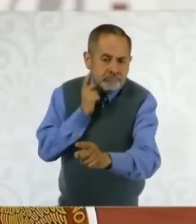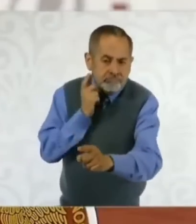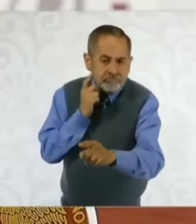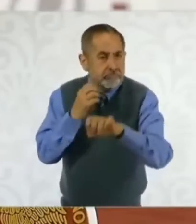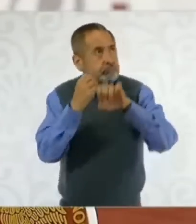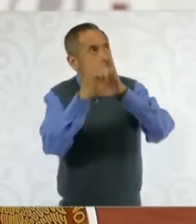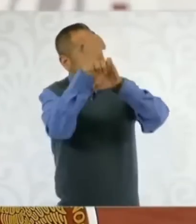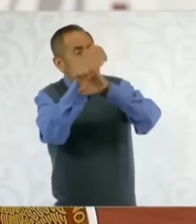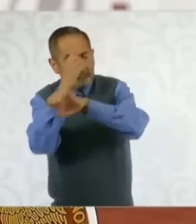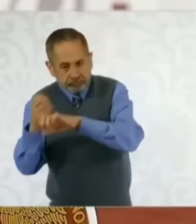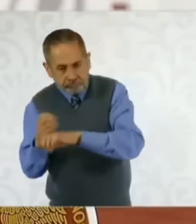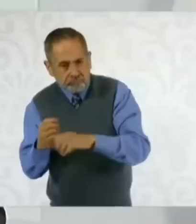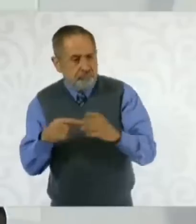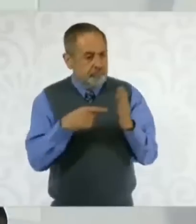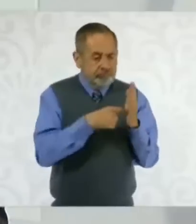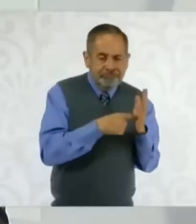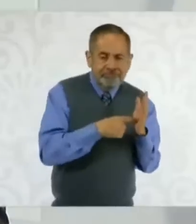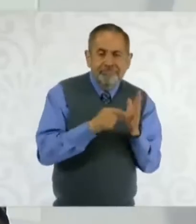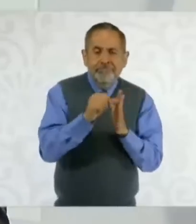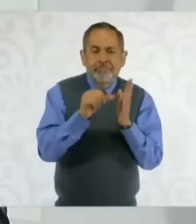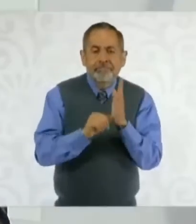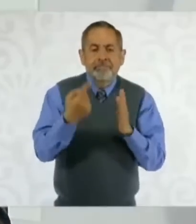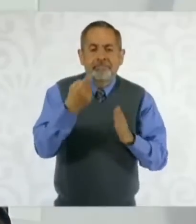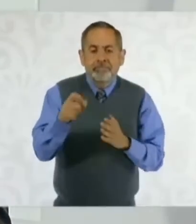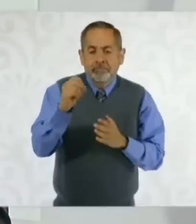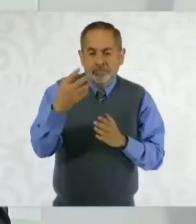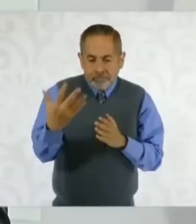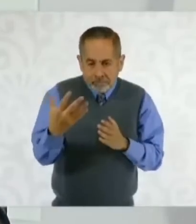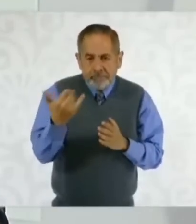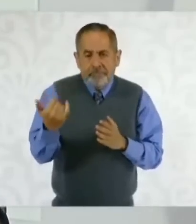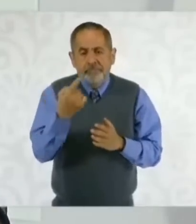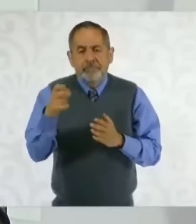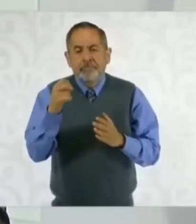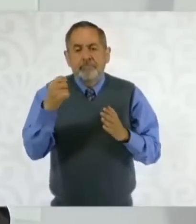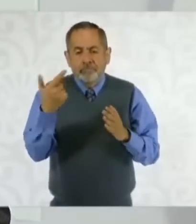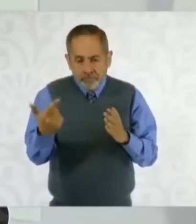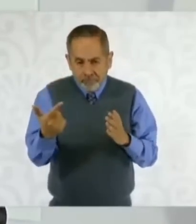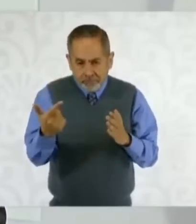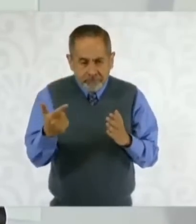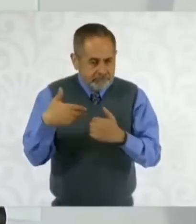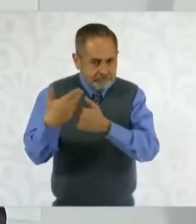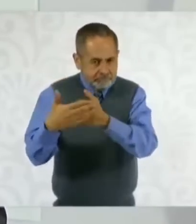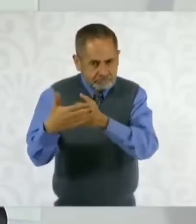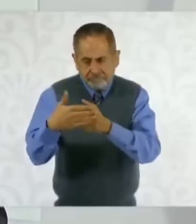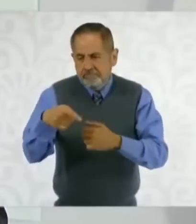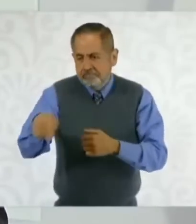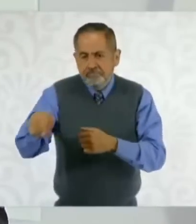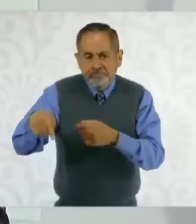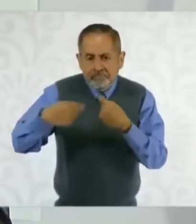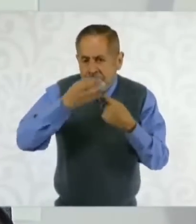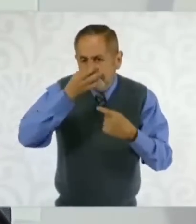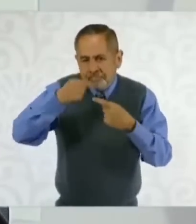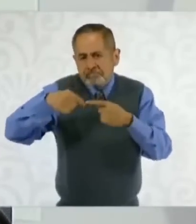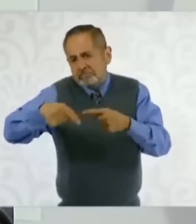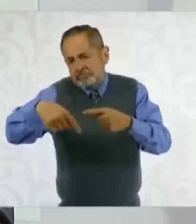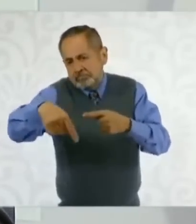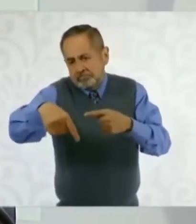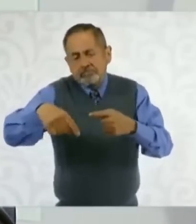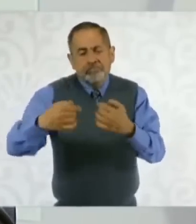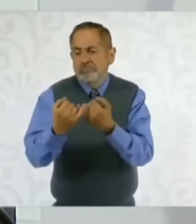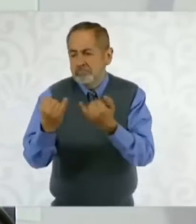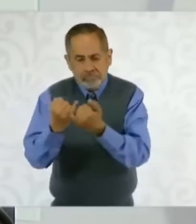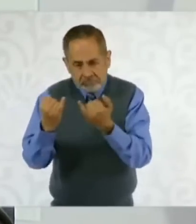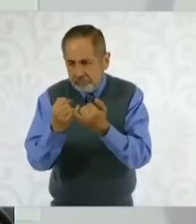artículos 105 y 107 constitucional. Cuando ello ocurra, que será en un breve lapso,